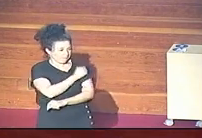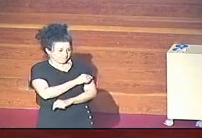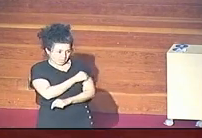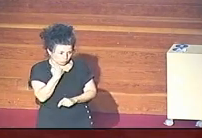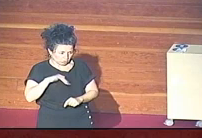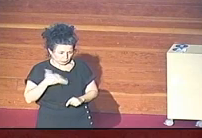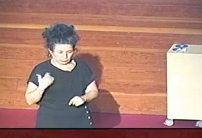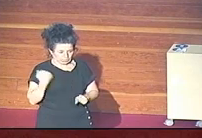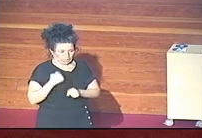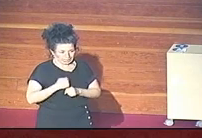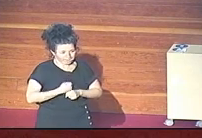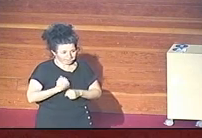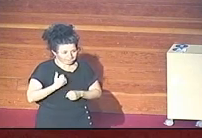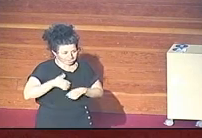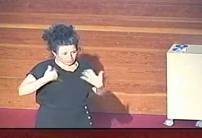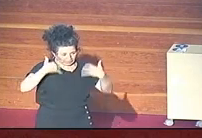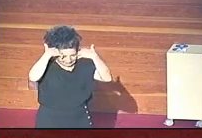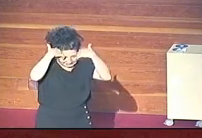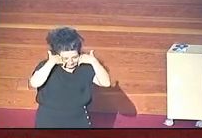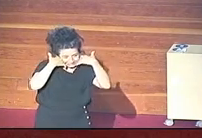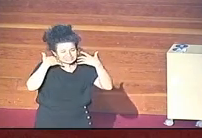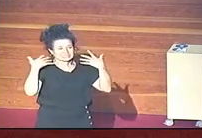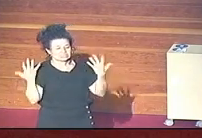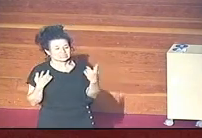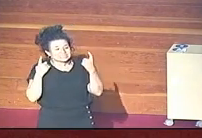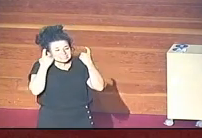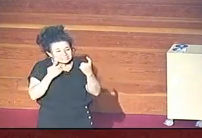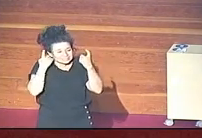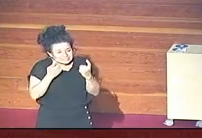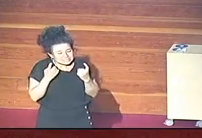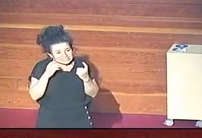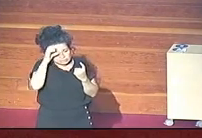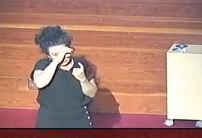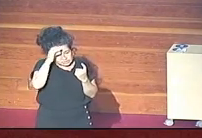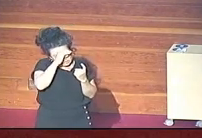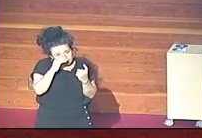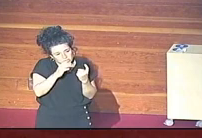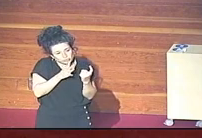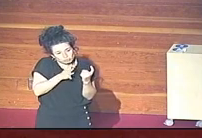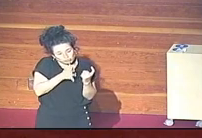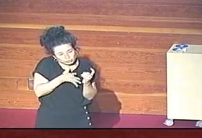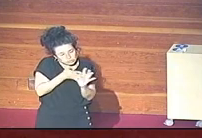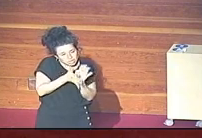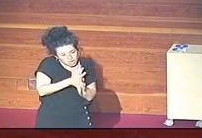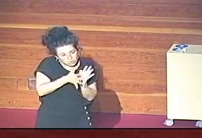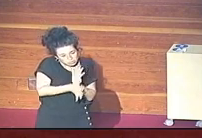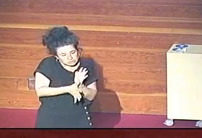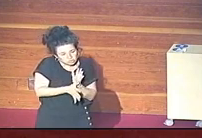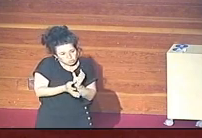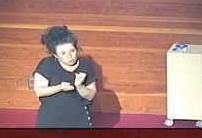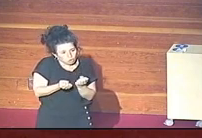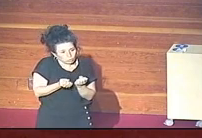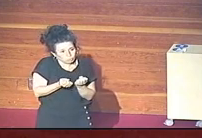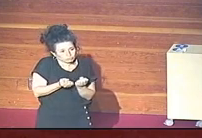y bueno pues intentan con argumentos científicos y con fuertes solventes aportar